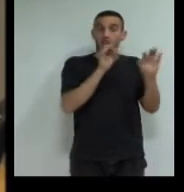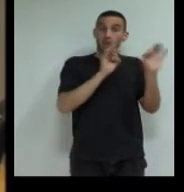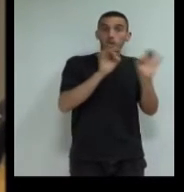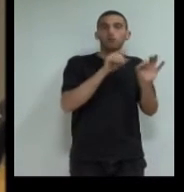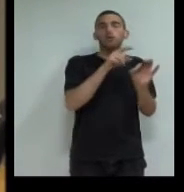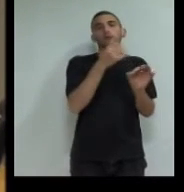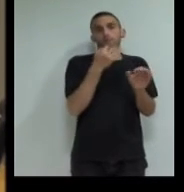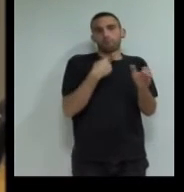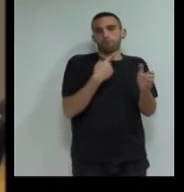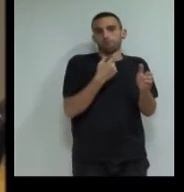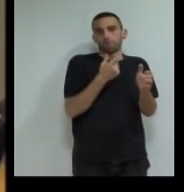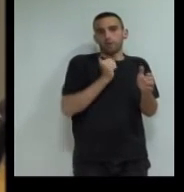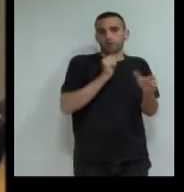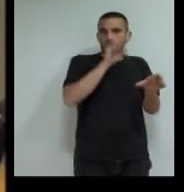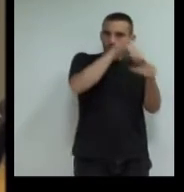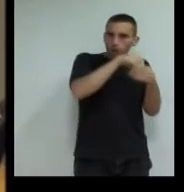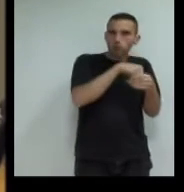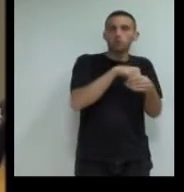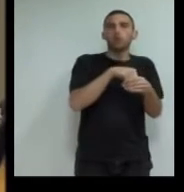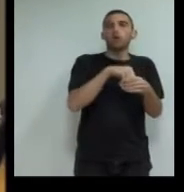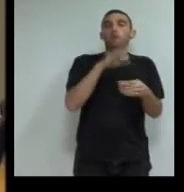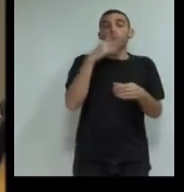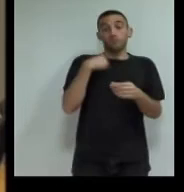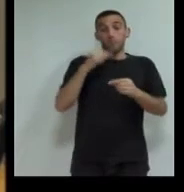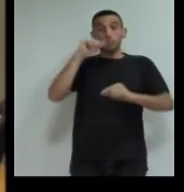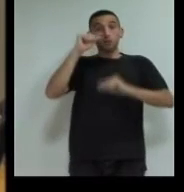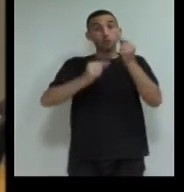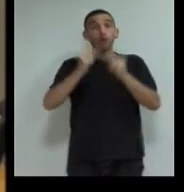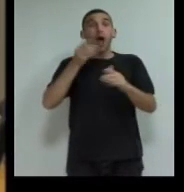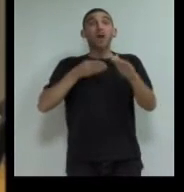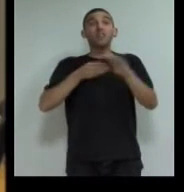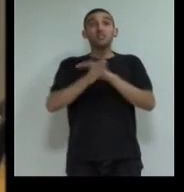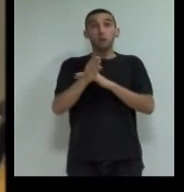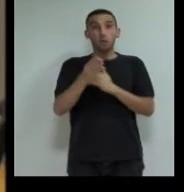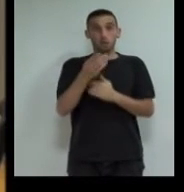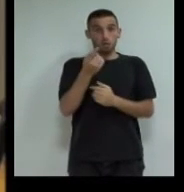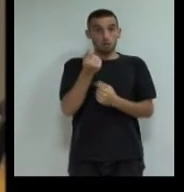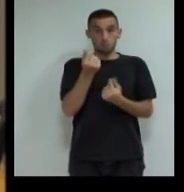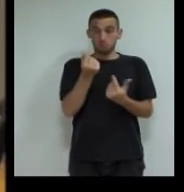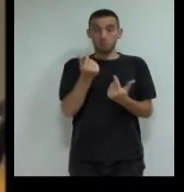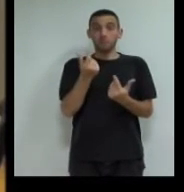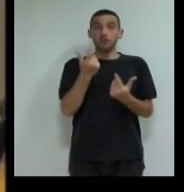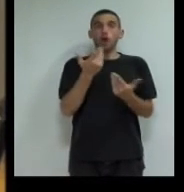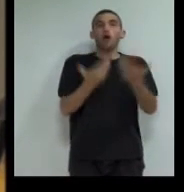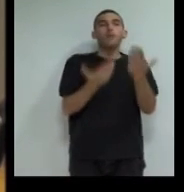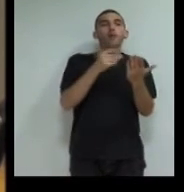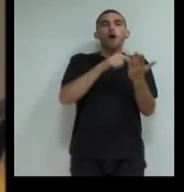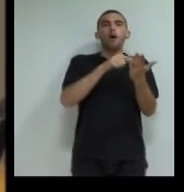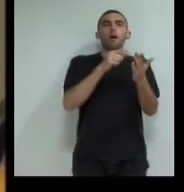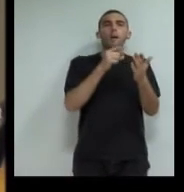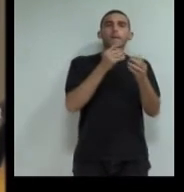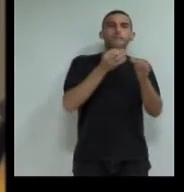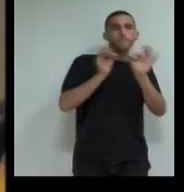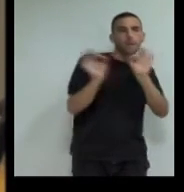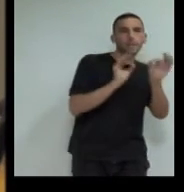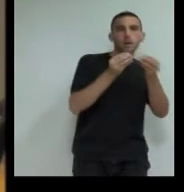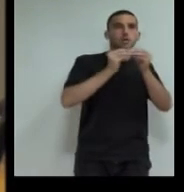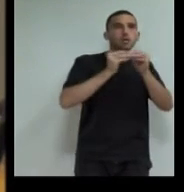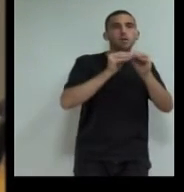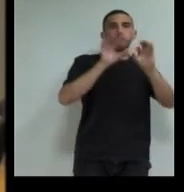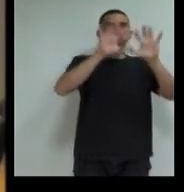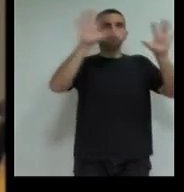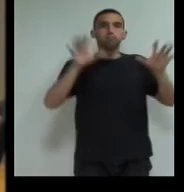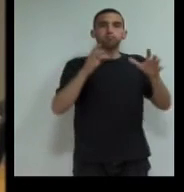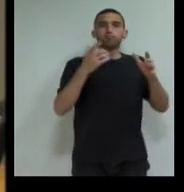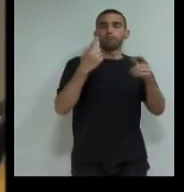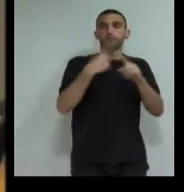costar lo que es el presupuesto de accesibilidad comparado con lo que pueda ser? Nada. Luego, eso por un lado. 2,